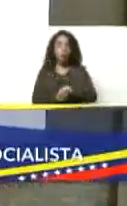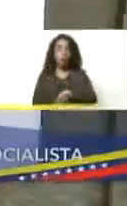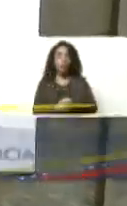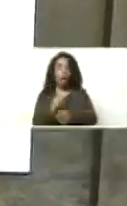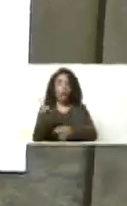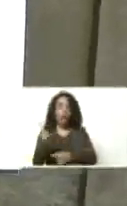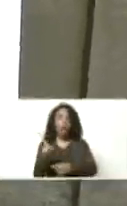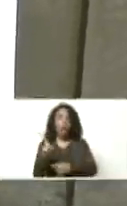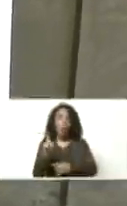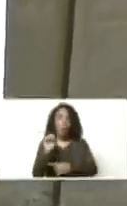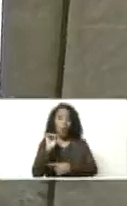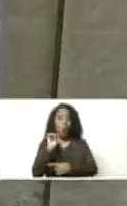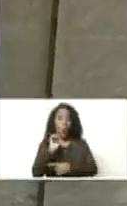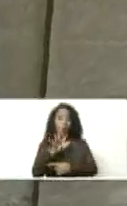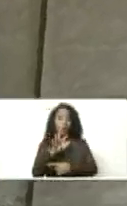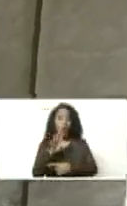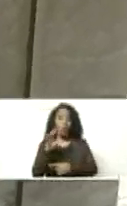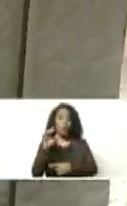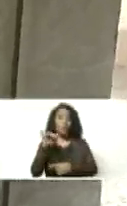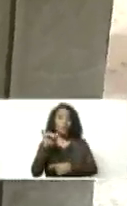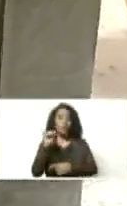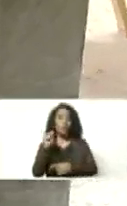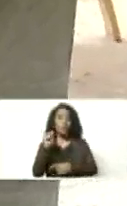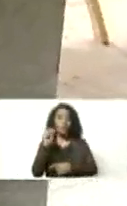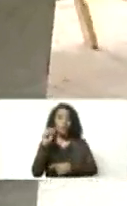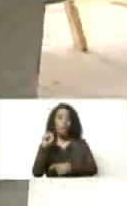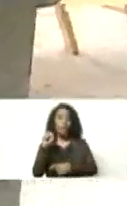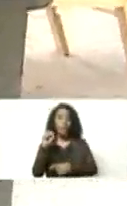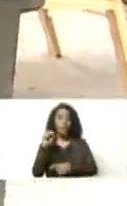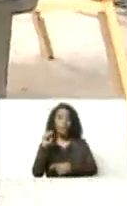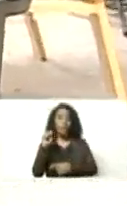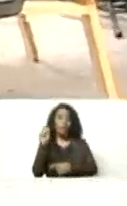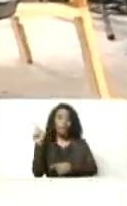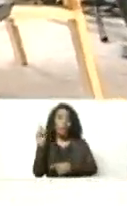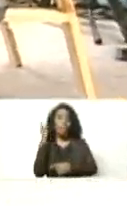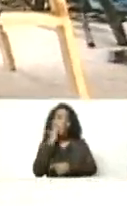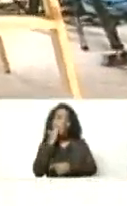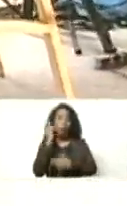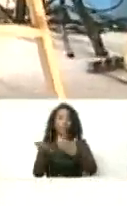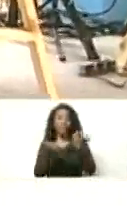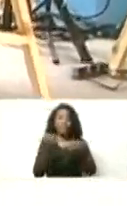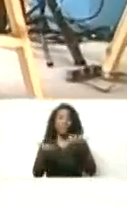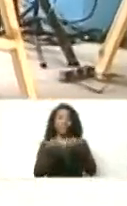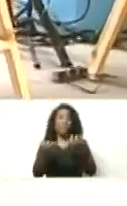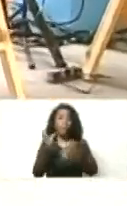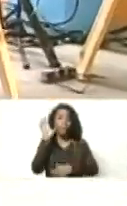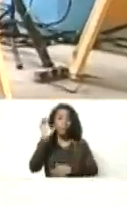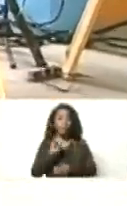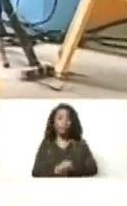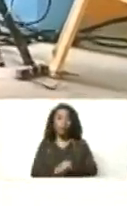otro ese yak una madre cocinera de la parte como ustedes